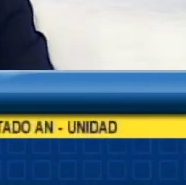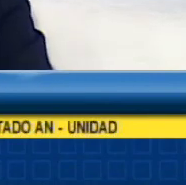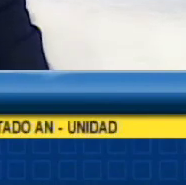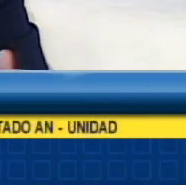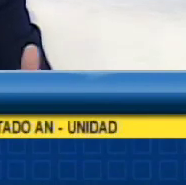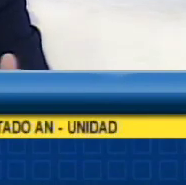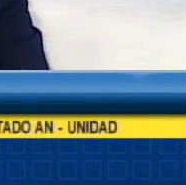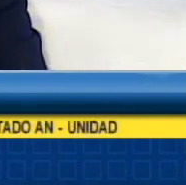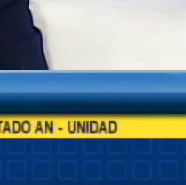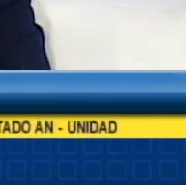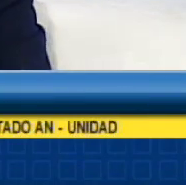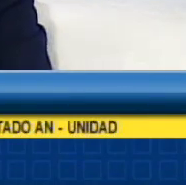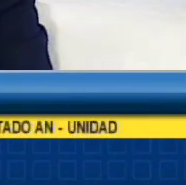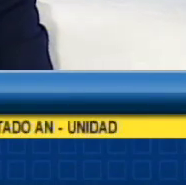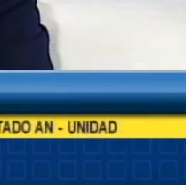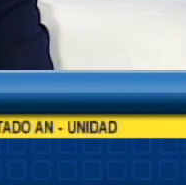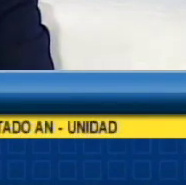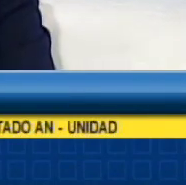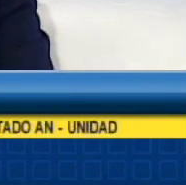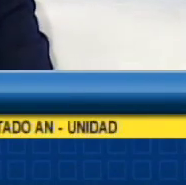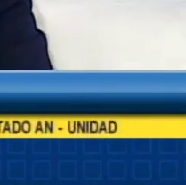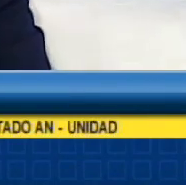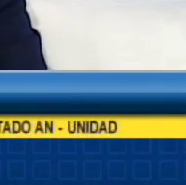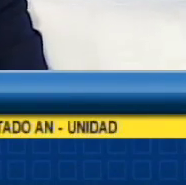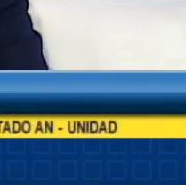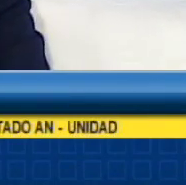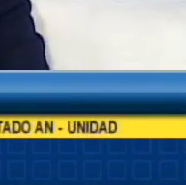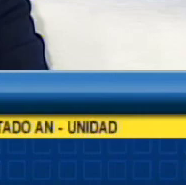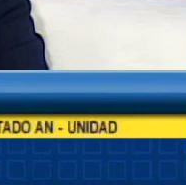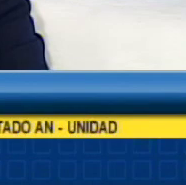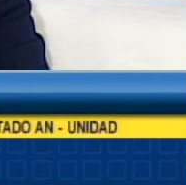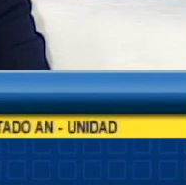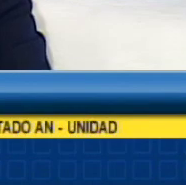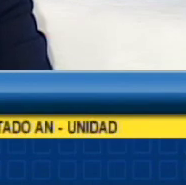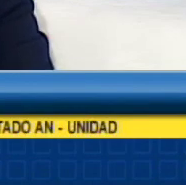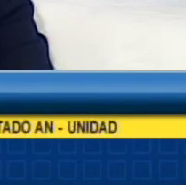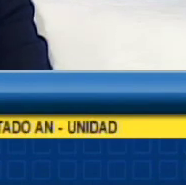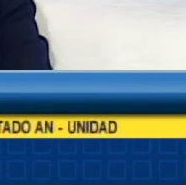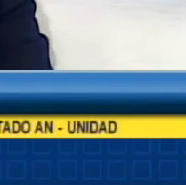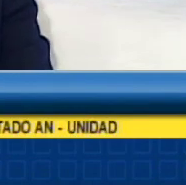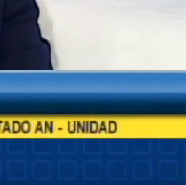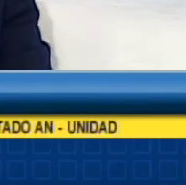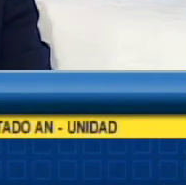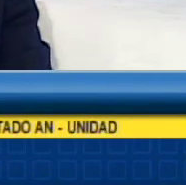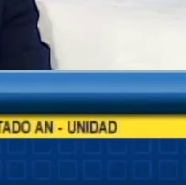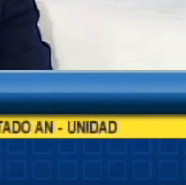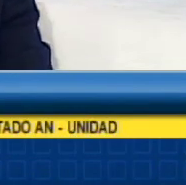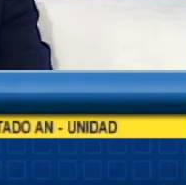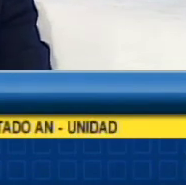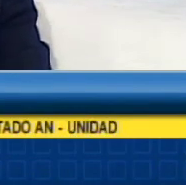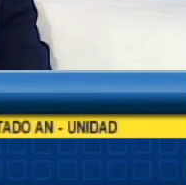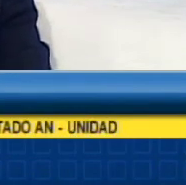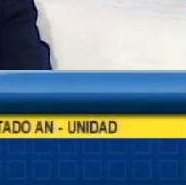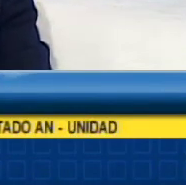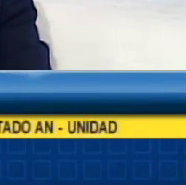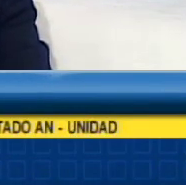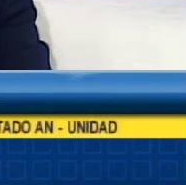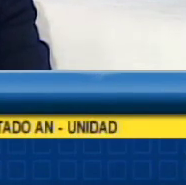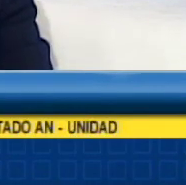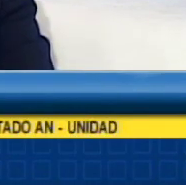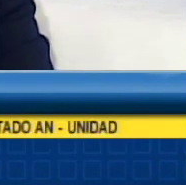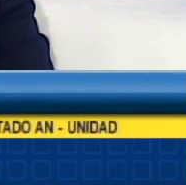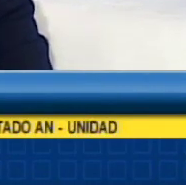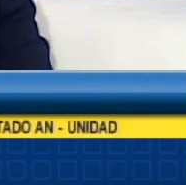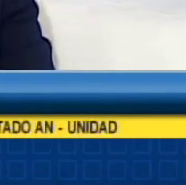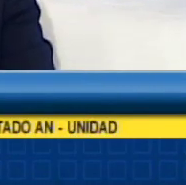concretas. Tenemos cosas muy inmediatas, como es el problema de la inseguridad. Yo lamento que el diálogo se haya dado, Eduardo,